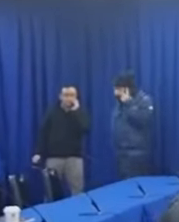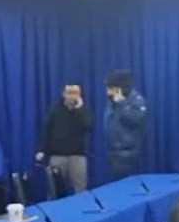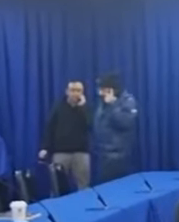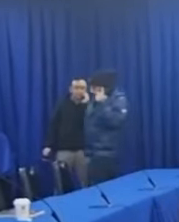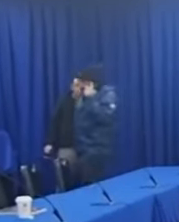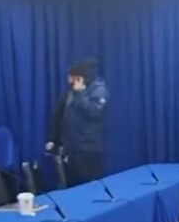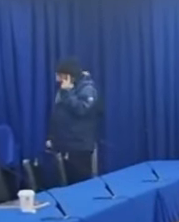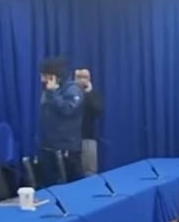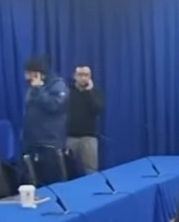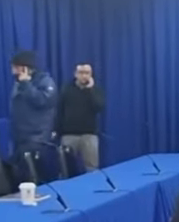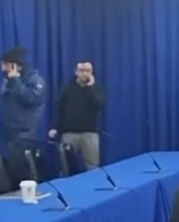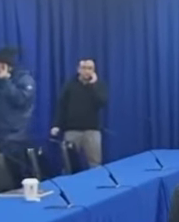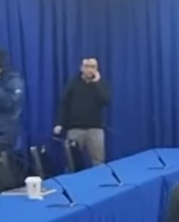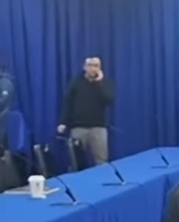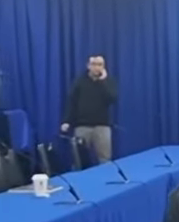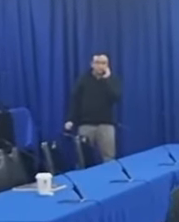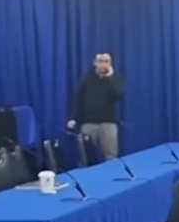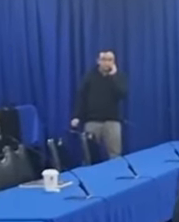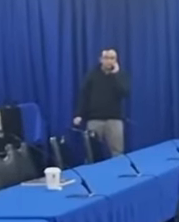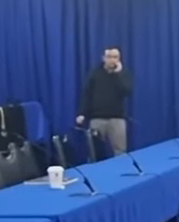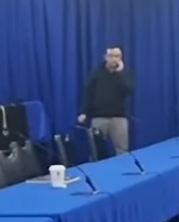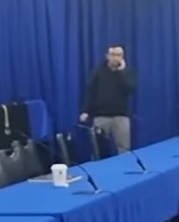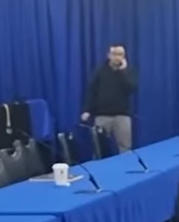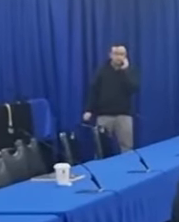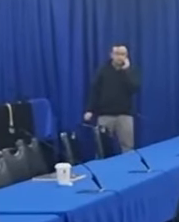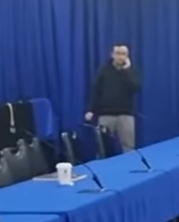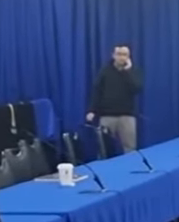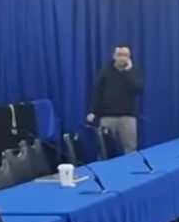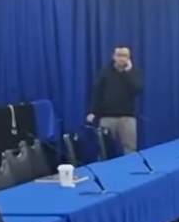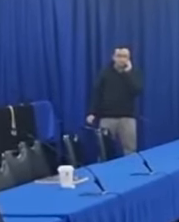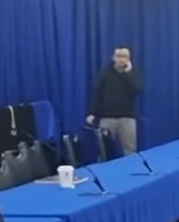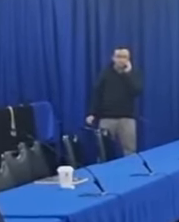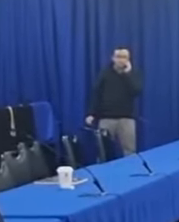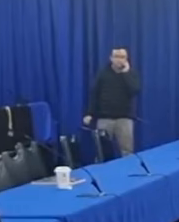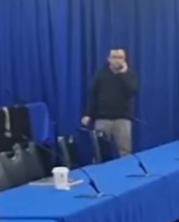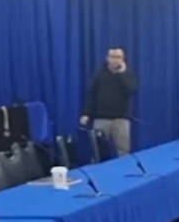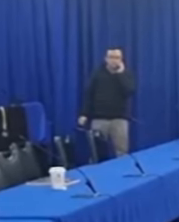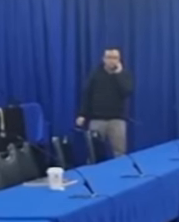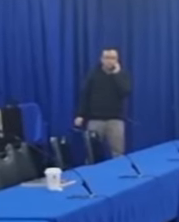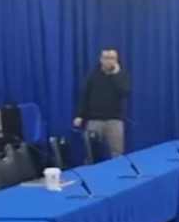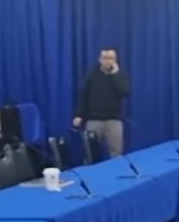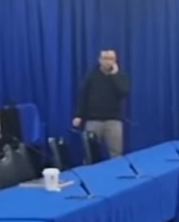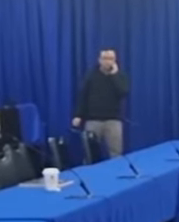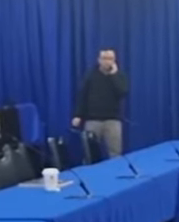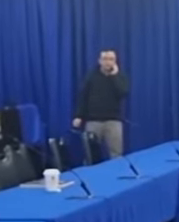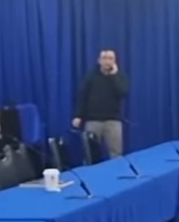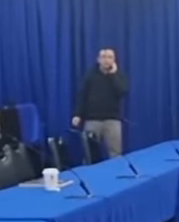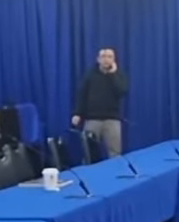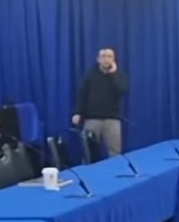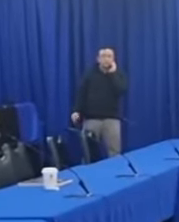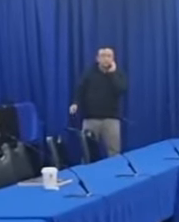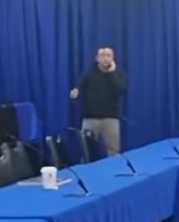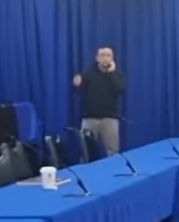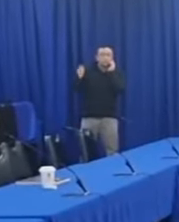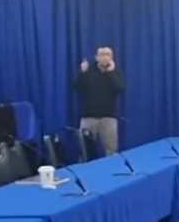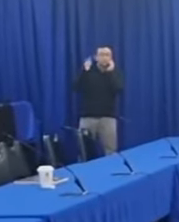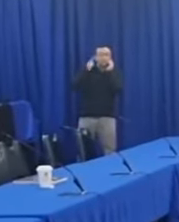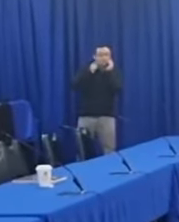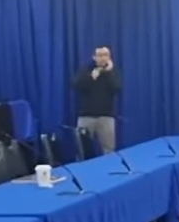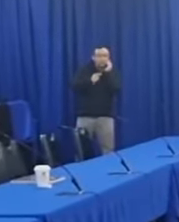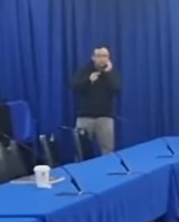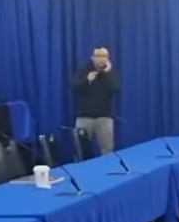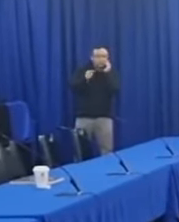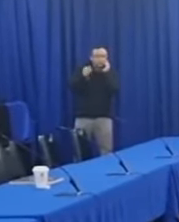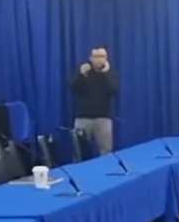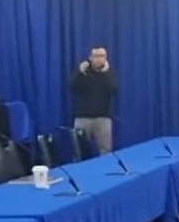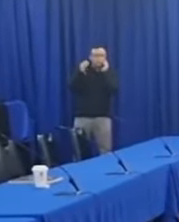utilizar nosotros, ¿no?, para poder trabajar. Va a seguir la ruta cortada, eso quiero, porque lo primero es salvar las vidas, ¿cierto?, es no tener problemas de ese